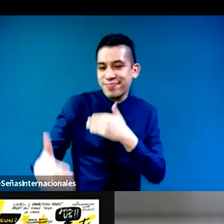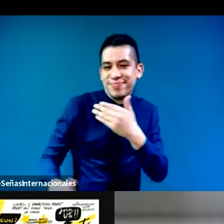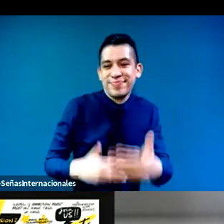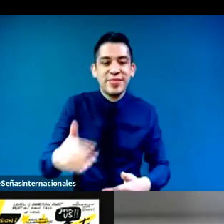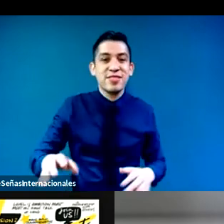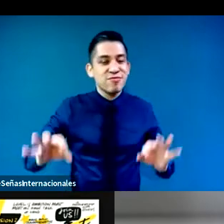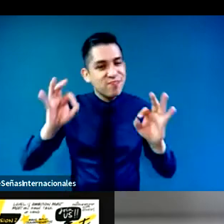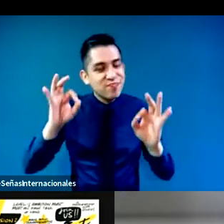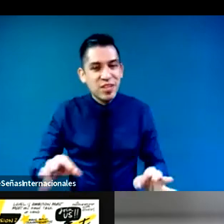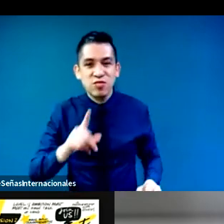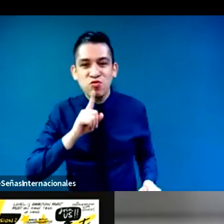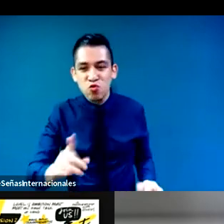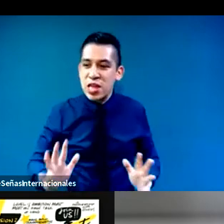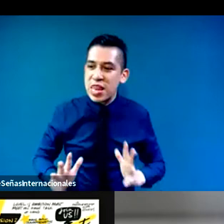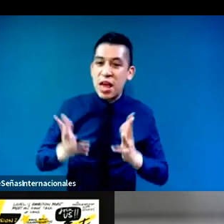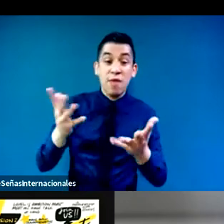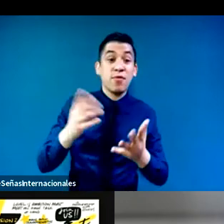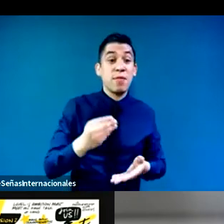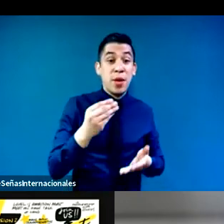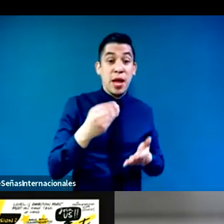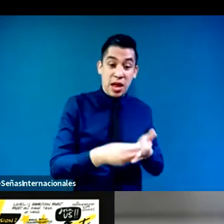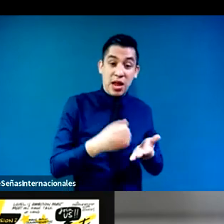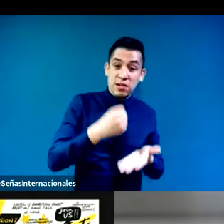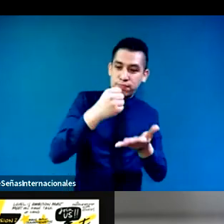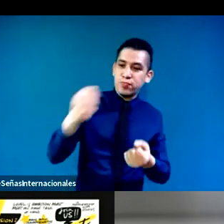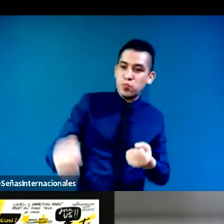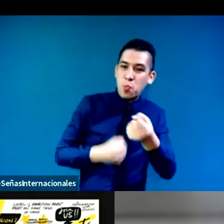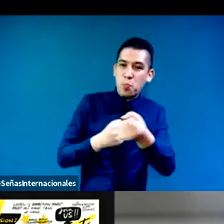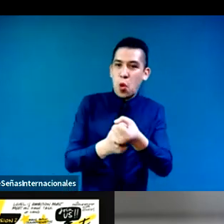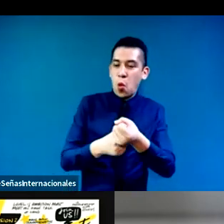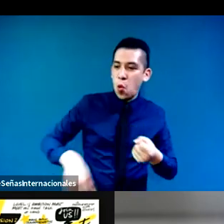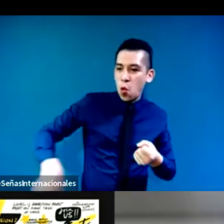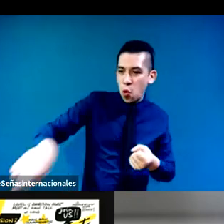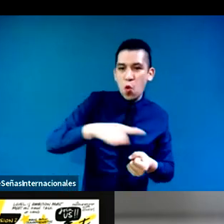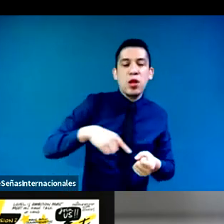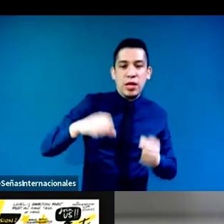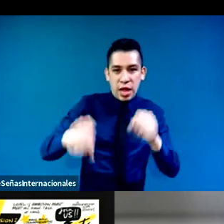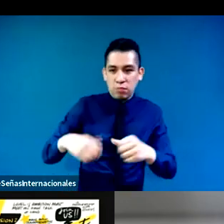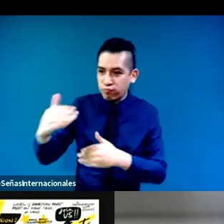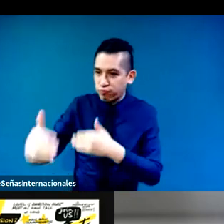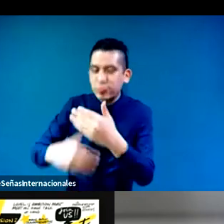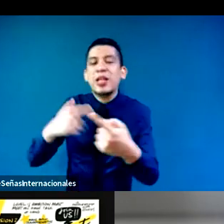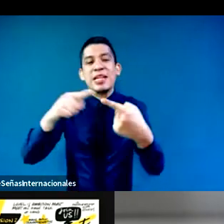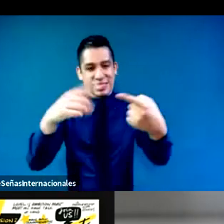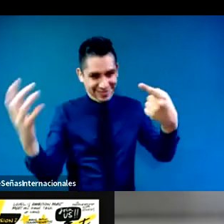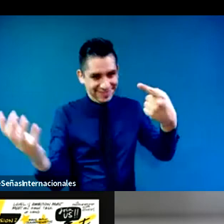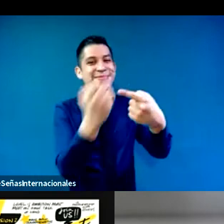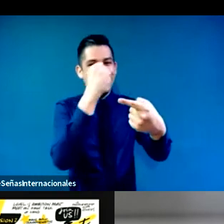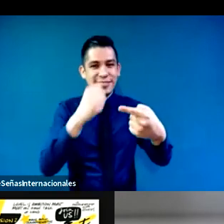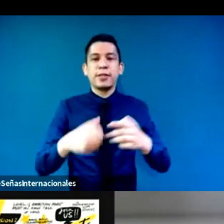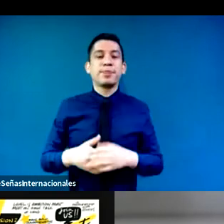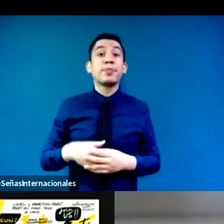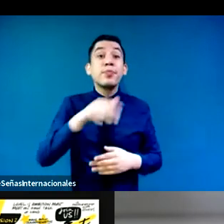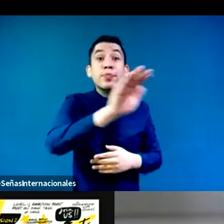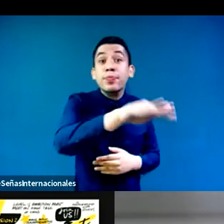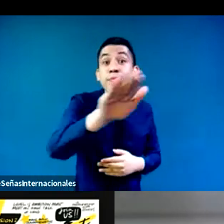inversiones y obteniendo resultados medibles. Les pido que reflexionemos. ¿Es